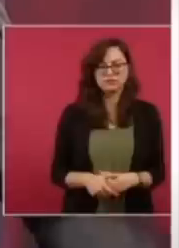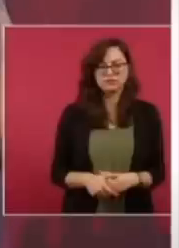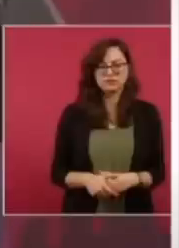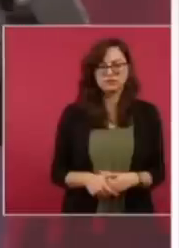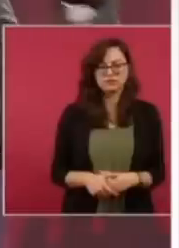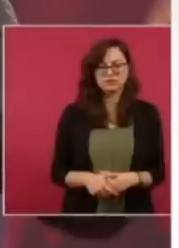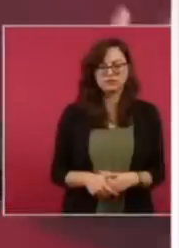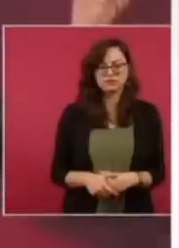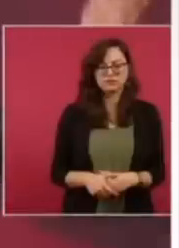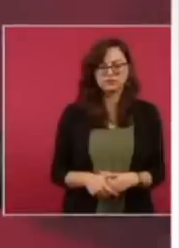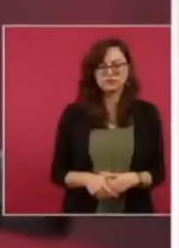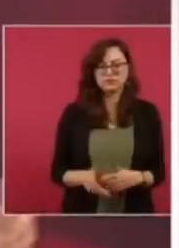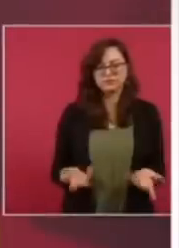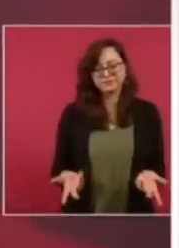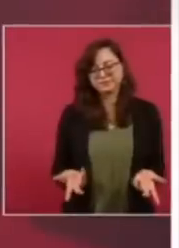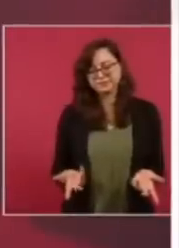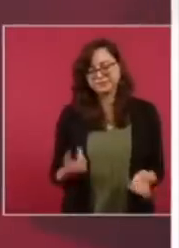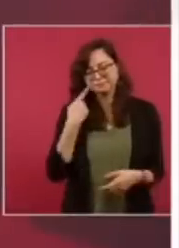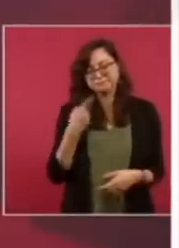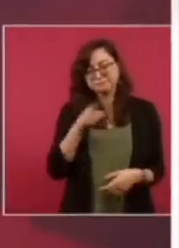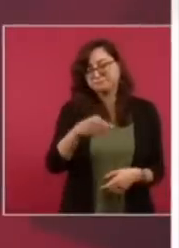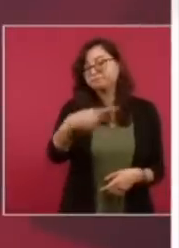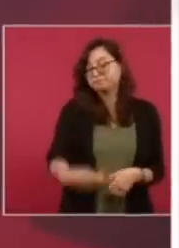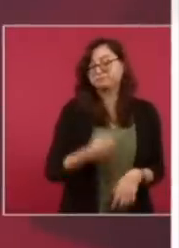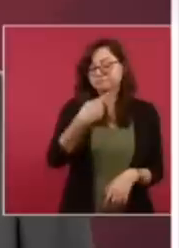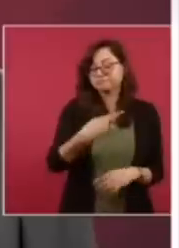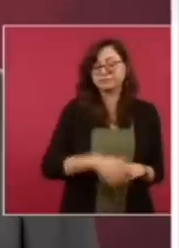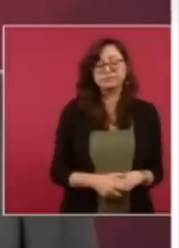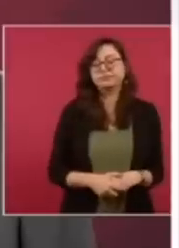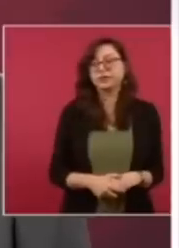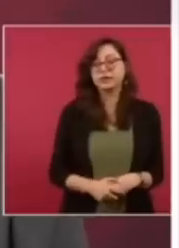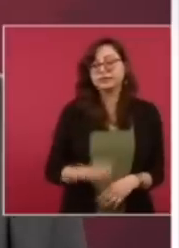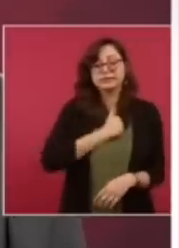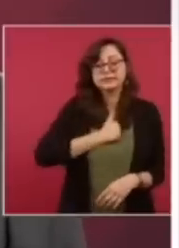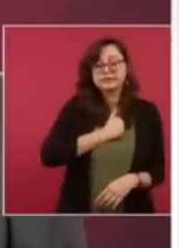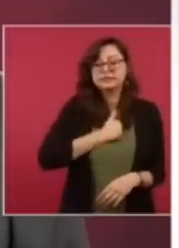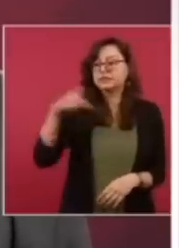fíjense cómo está el poder judicial de nuestro país lamentablemente